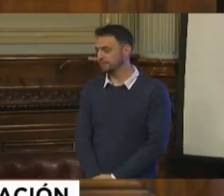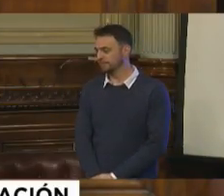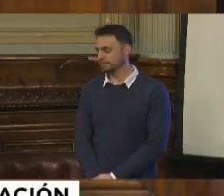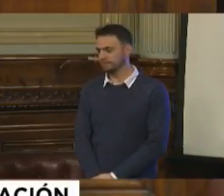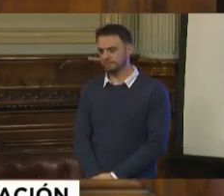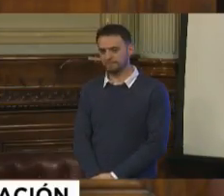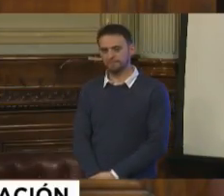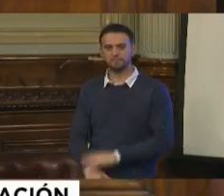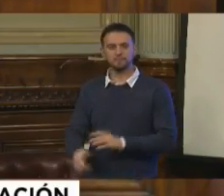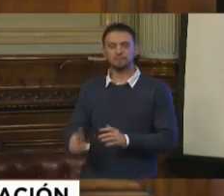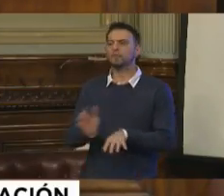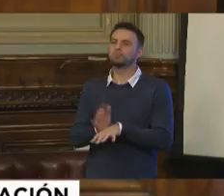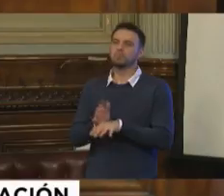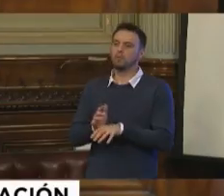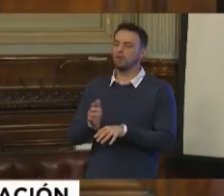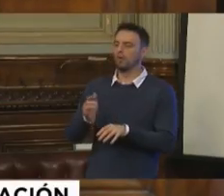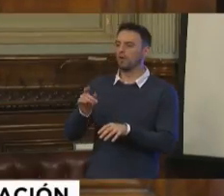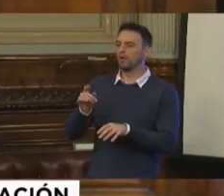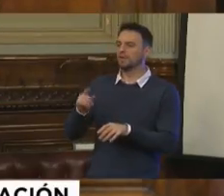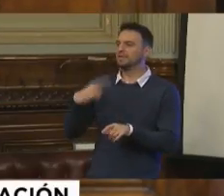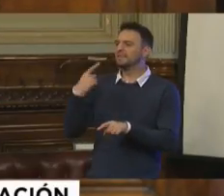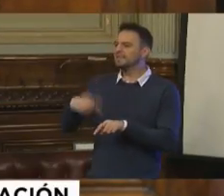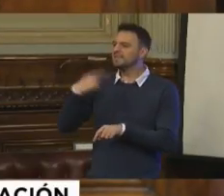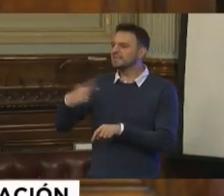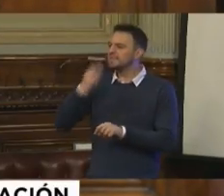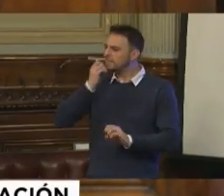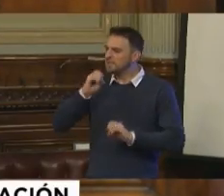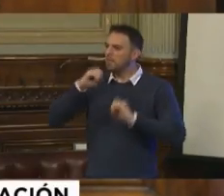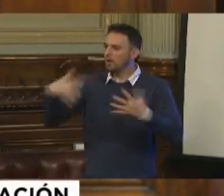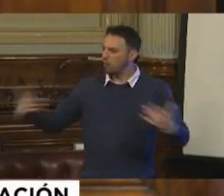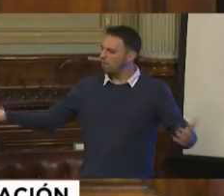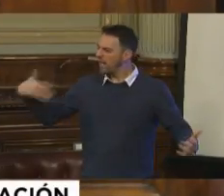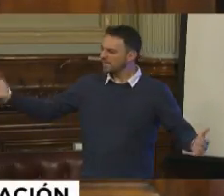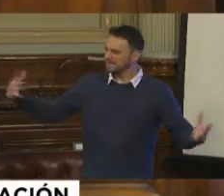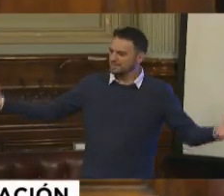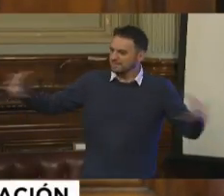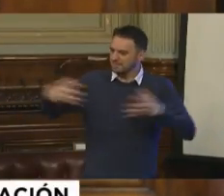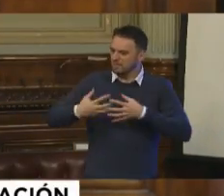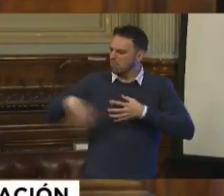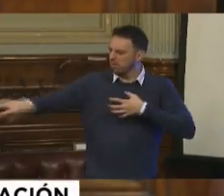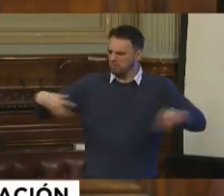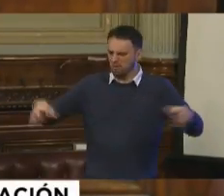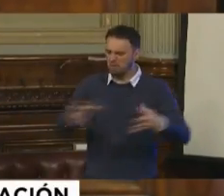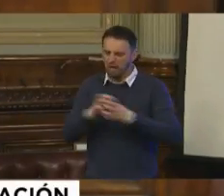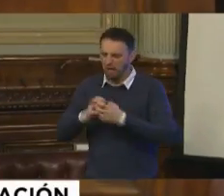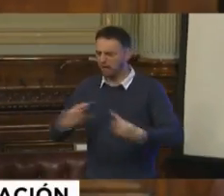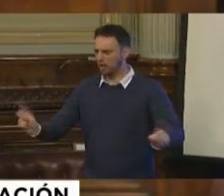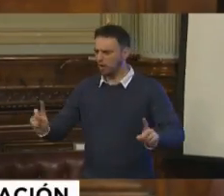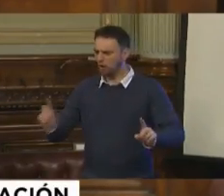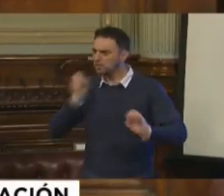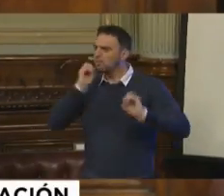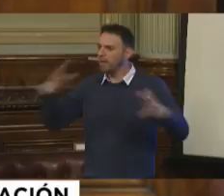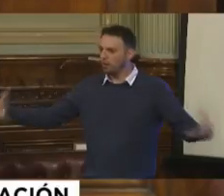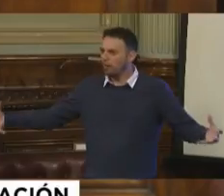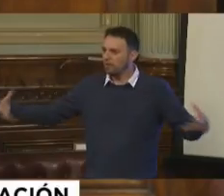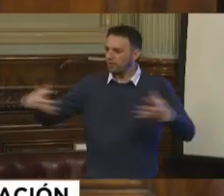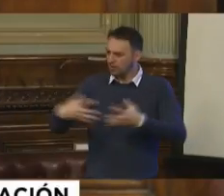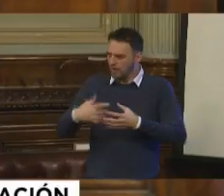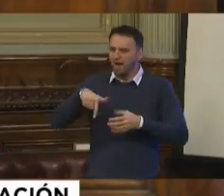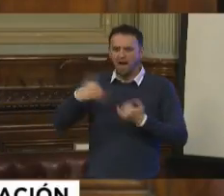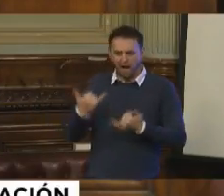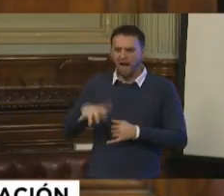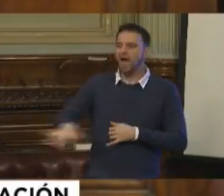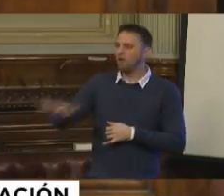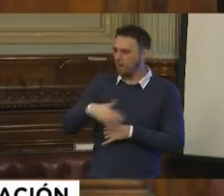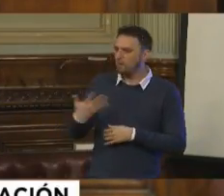muy muy cotidianos siempre mejor agrandar la torta que estar peleándose por pequeños espacio de la torta hay